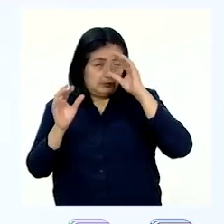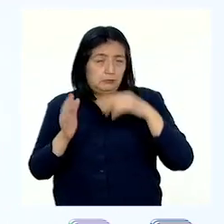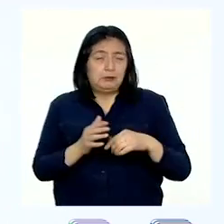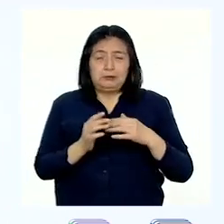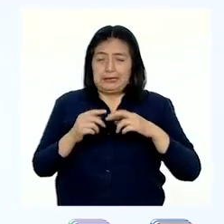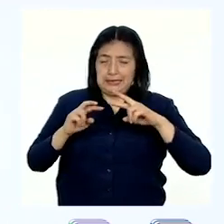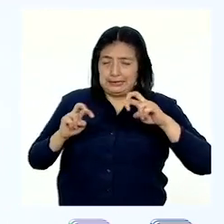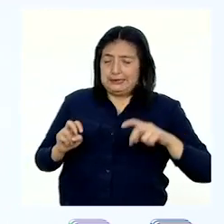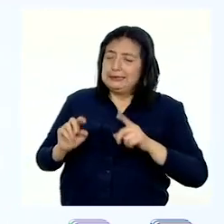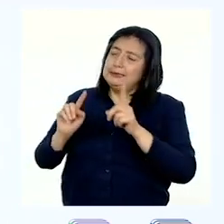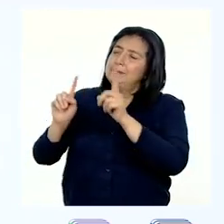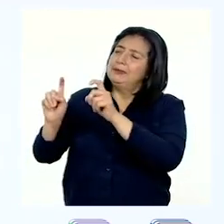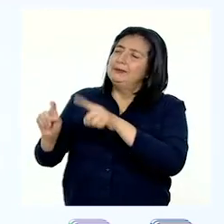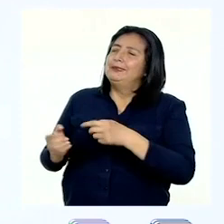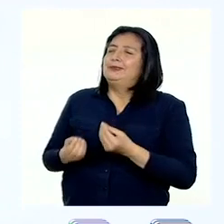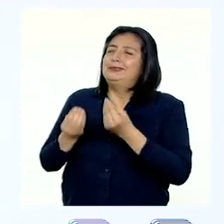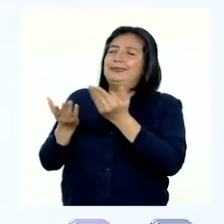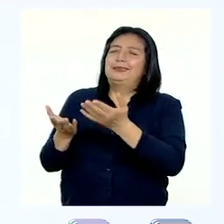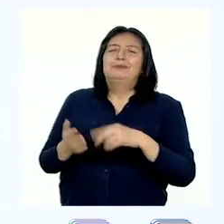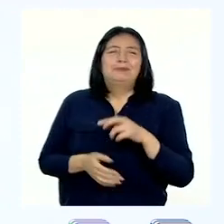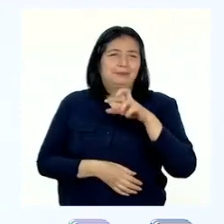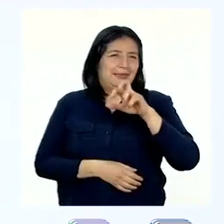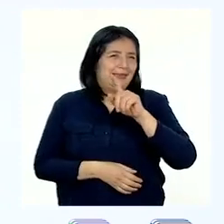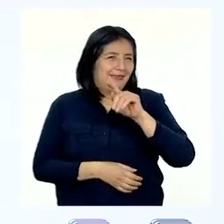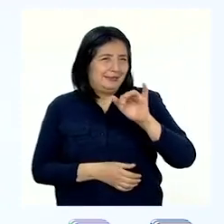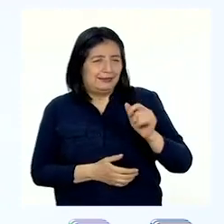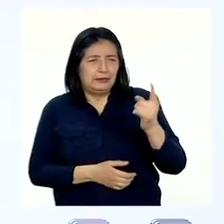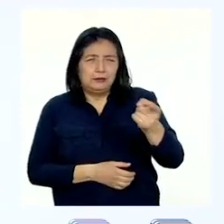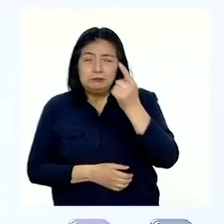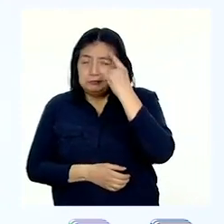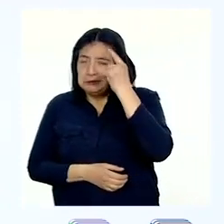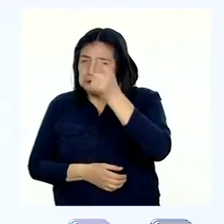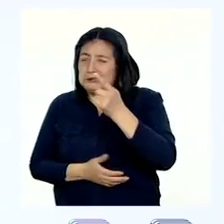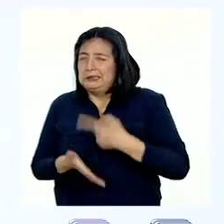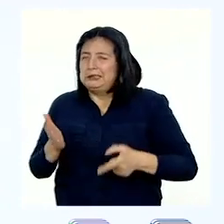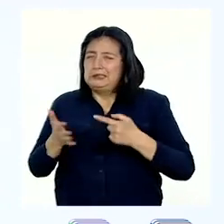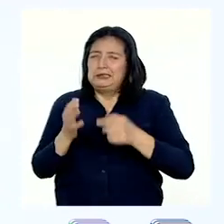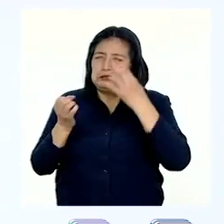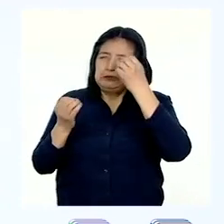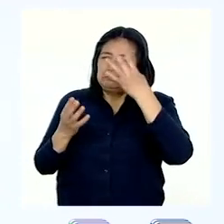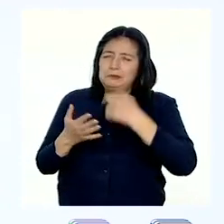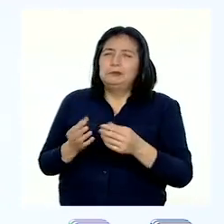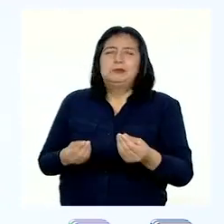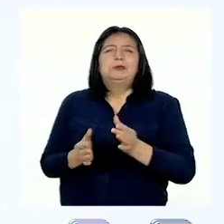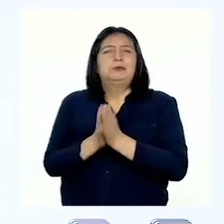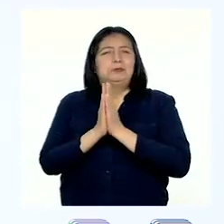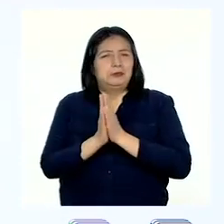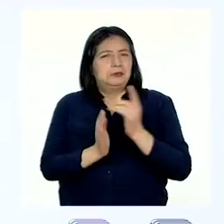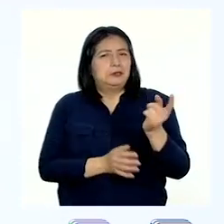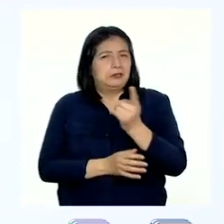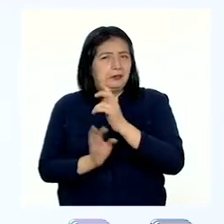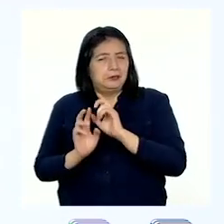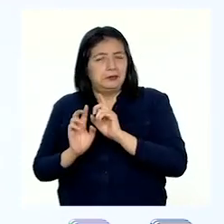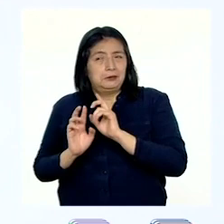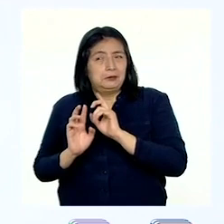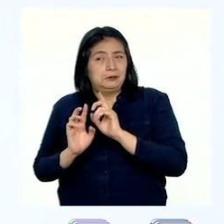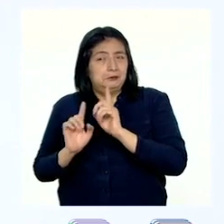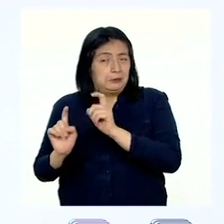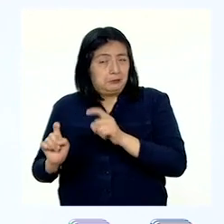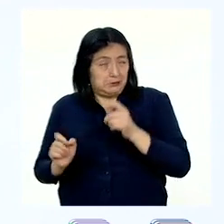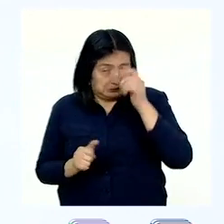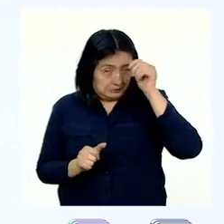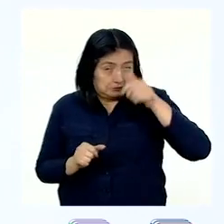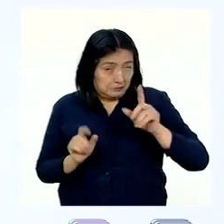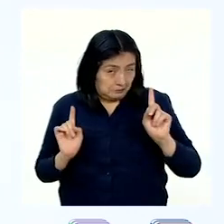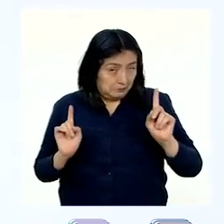las preguntas que nos ha propuesto Patricia. Cada uno pensará en qué información nos está pidiendo cada pregunta, ¿de